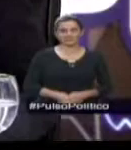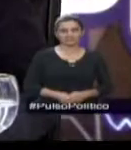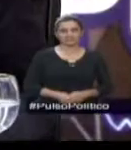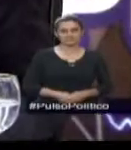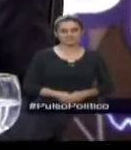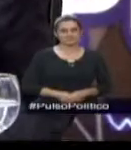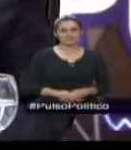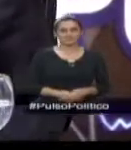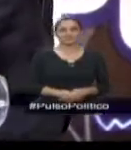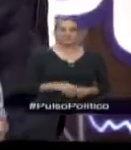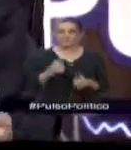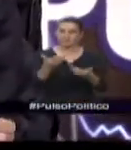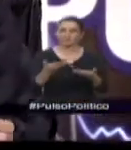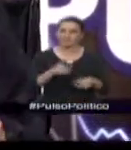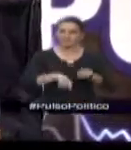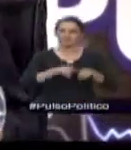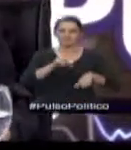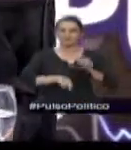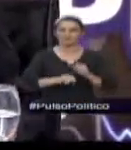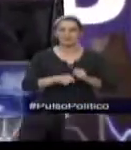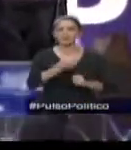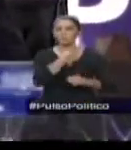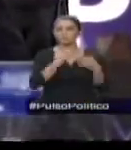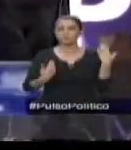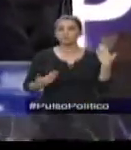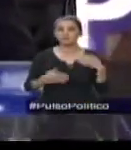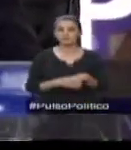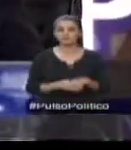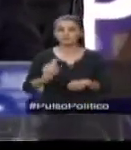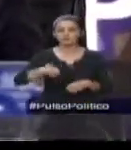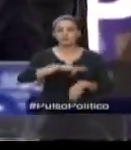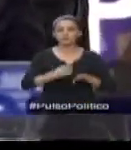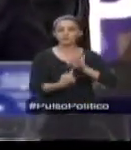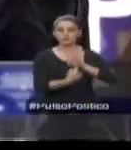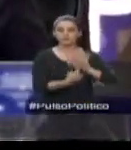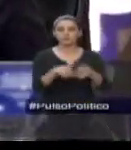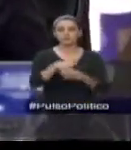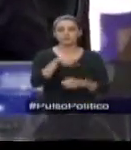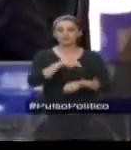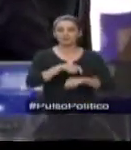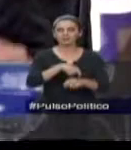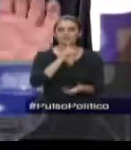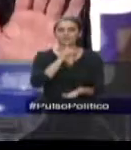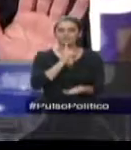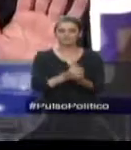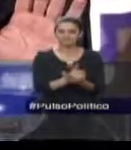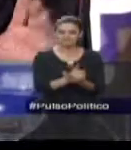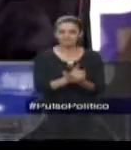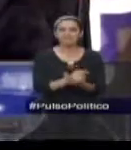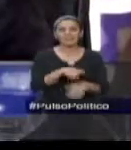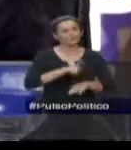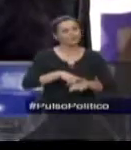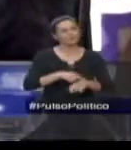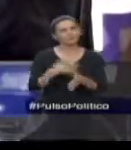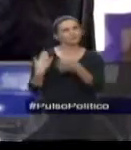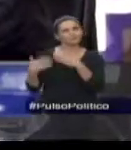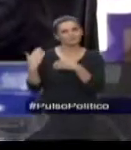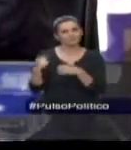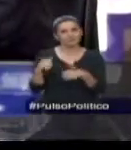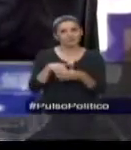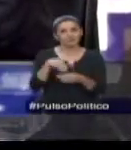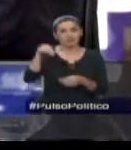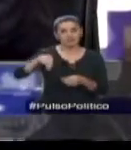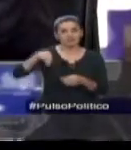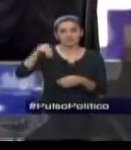bienvenido a dios tres videntes a pulso político estamos transmitiendo en vivo y en directo a los tiempos por cierto en este